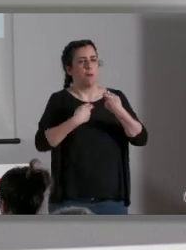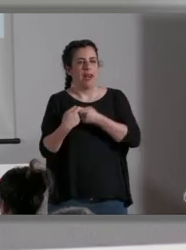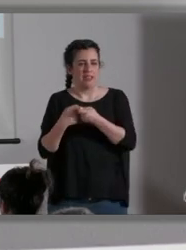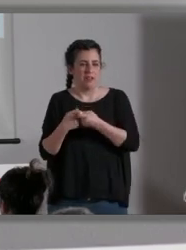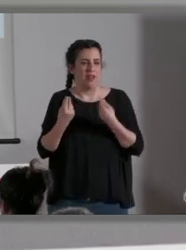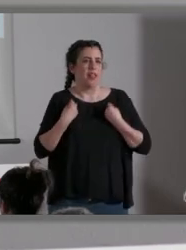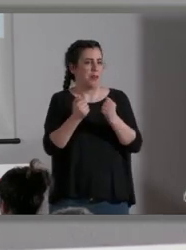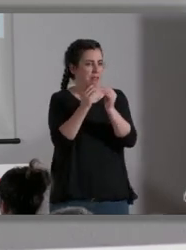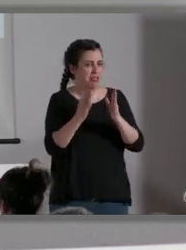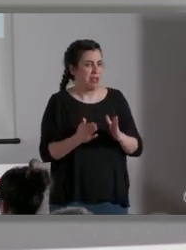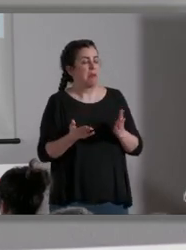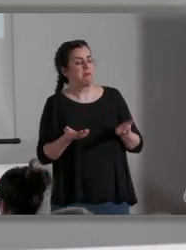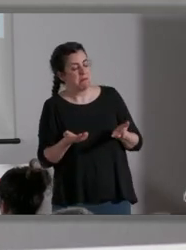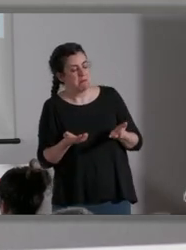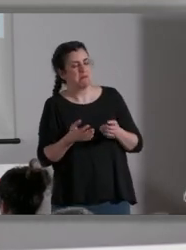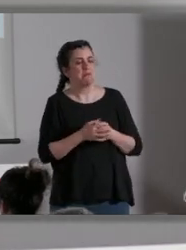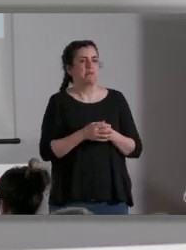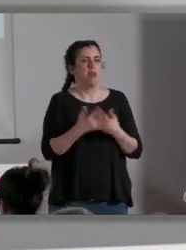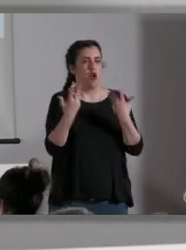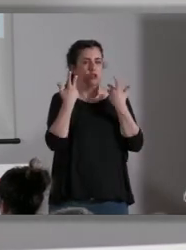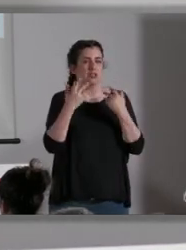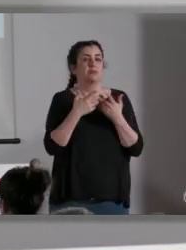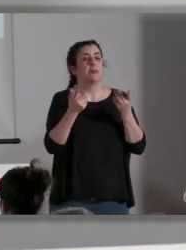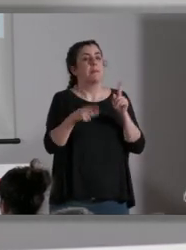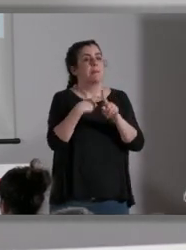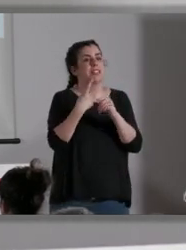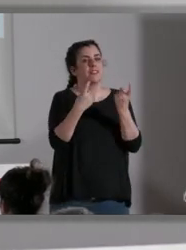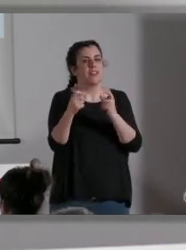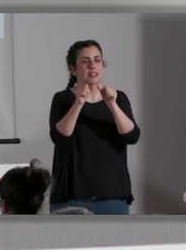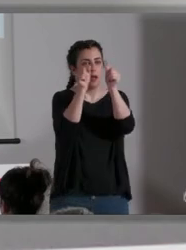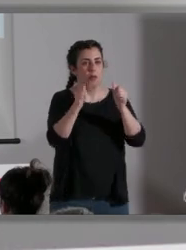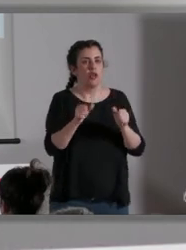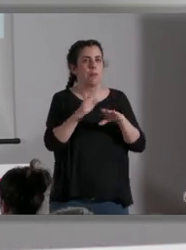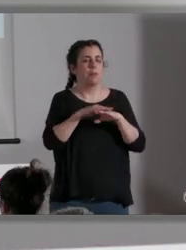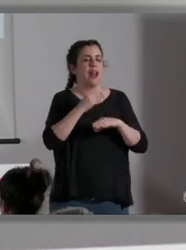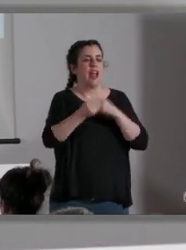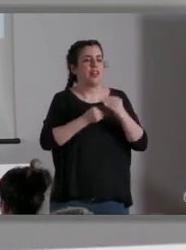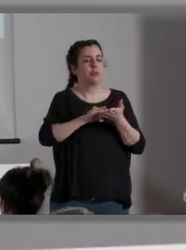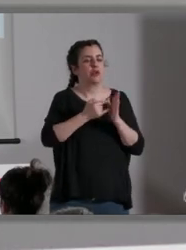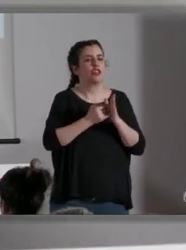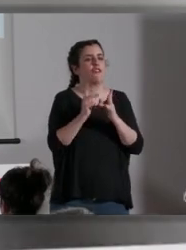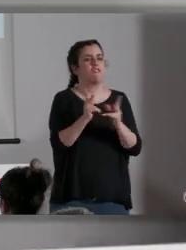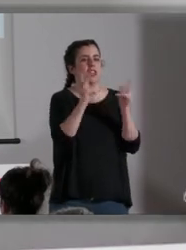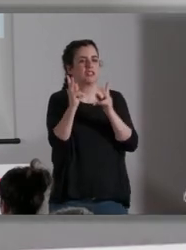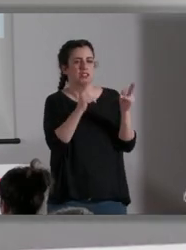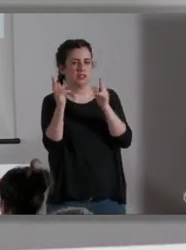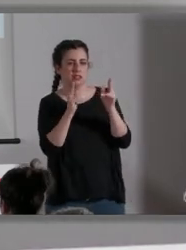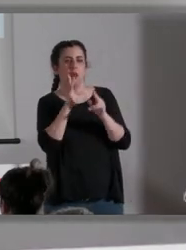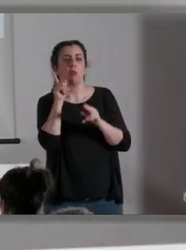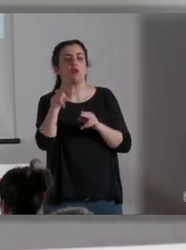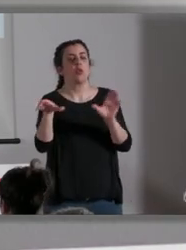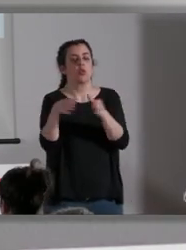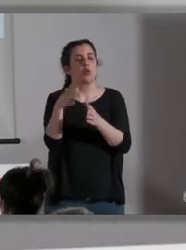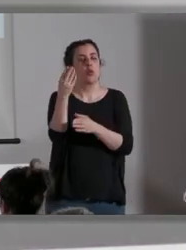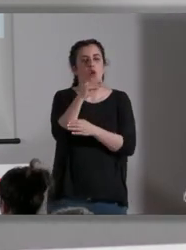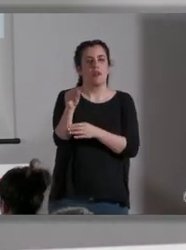y también necesitábamos un modelo que nos diese la posibilidad de ejecutar el proyecto en fases, ya que este grupo de jóvenes no están en el